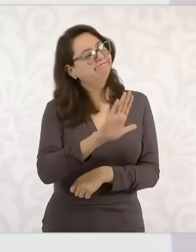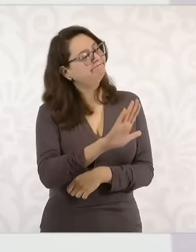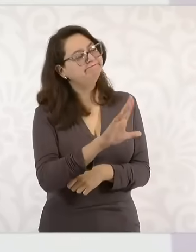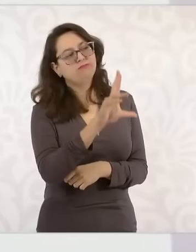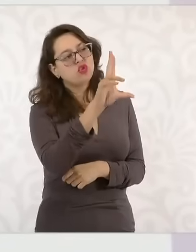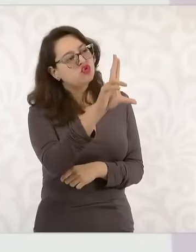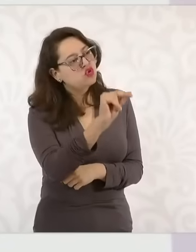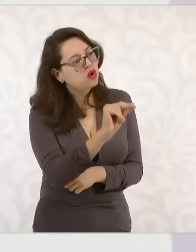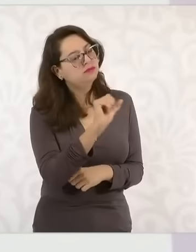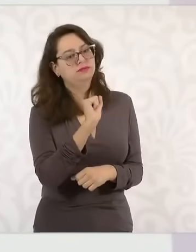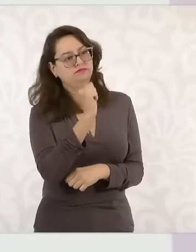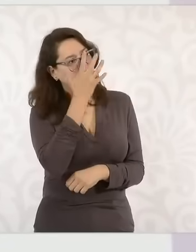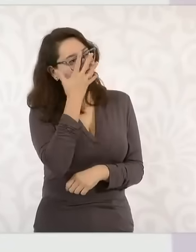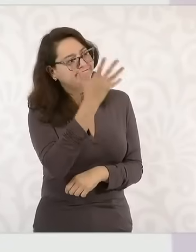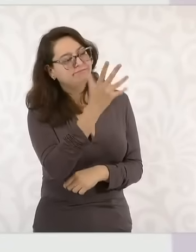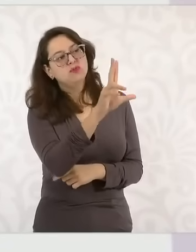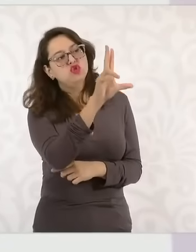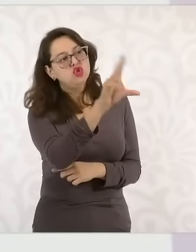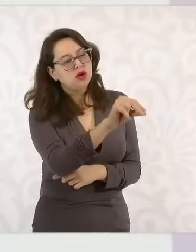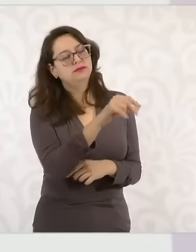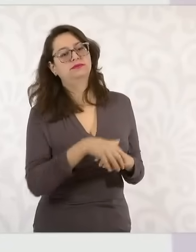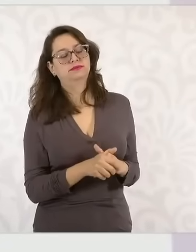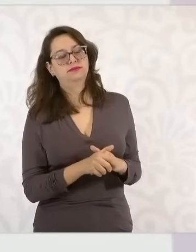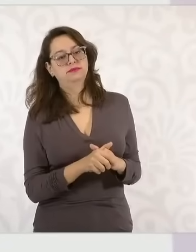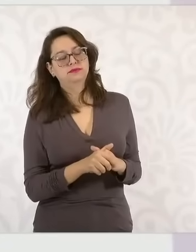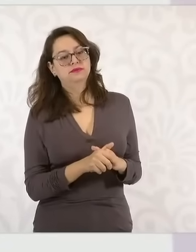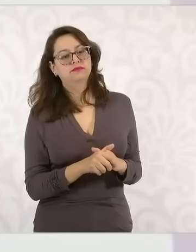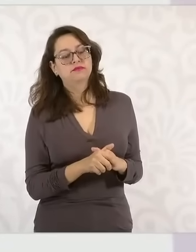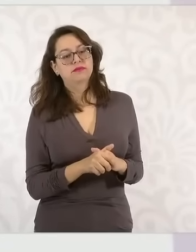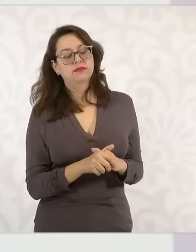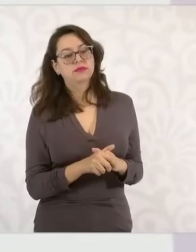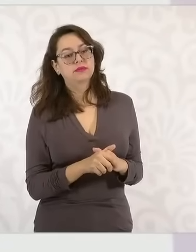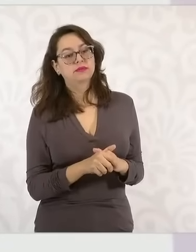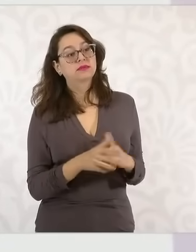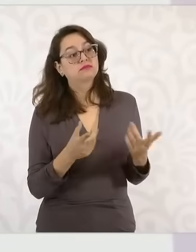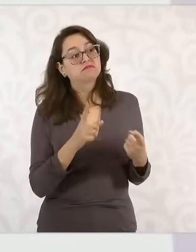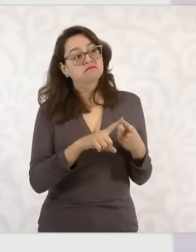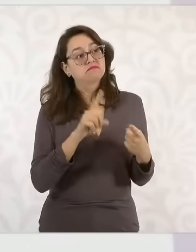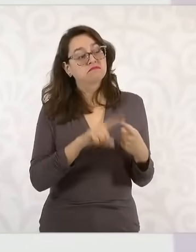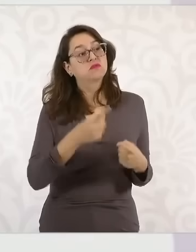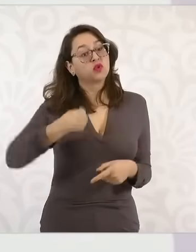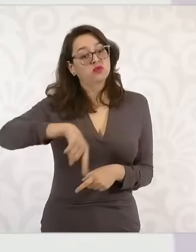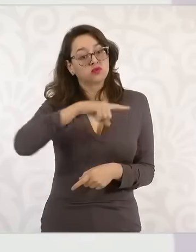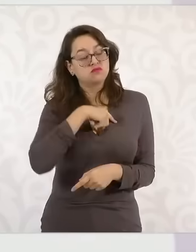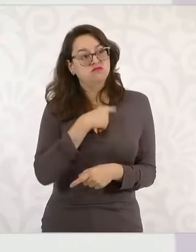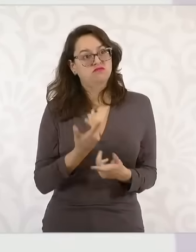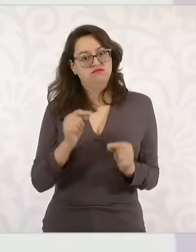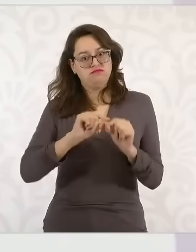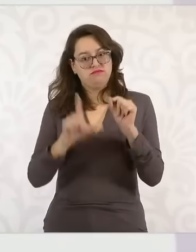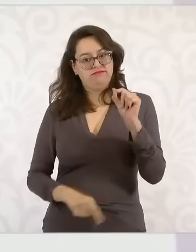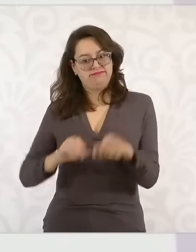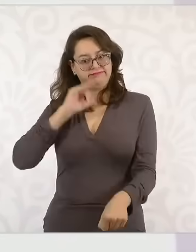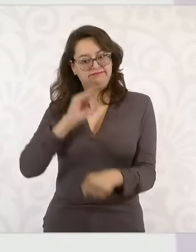no, de manera muy firme. Primero porque defendemos nuestra soberanía